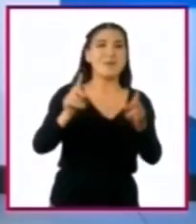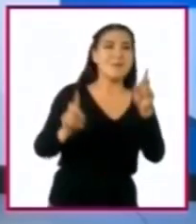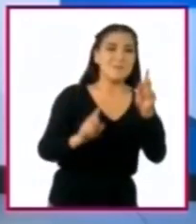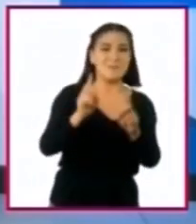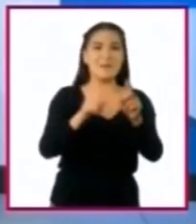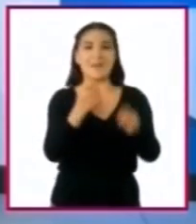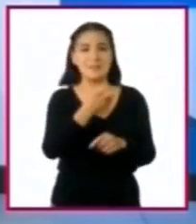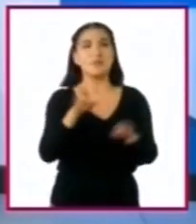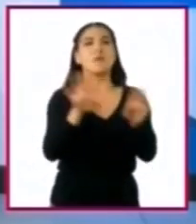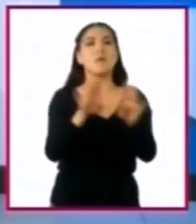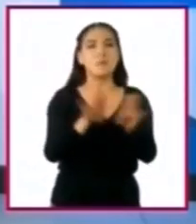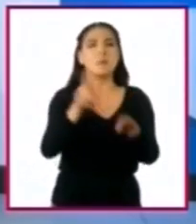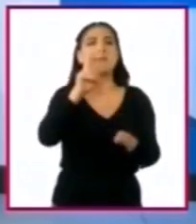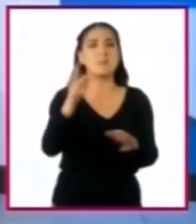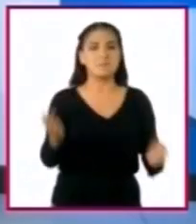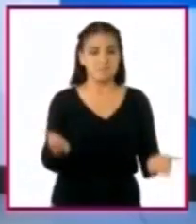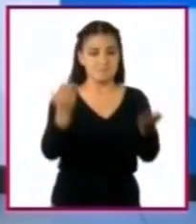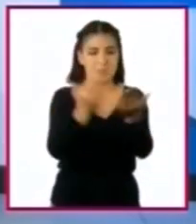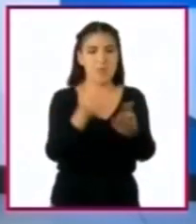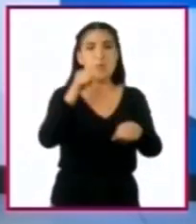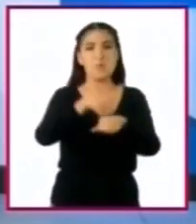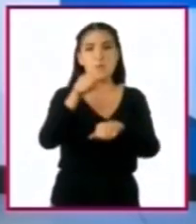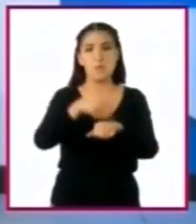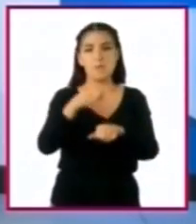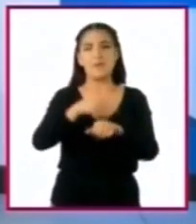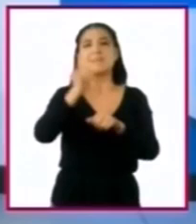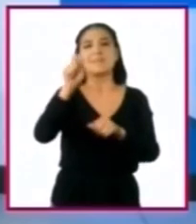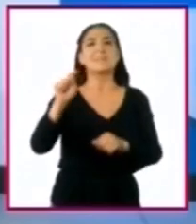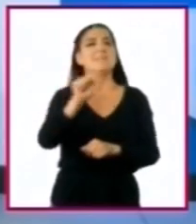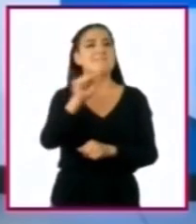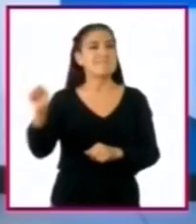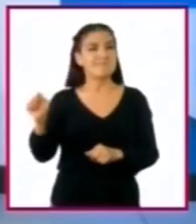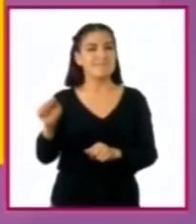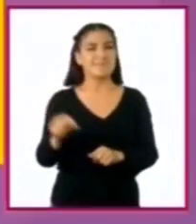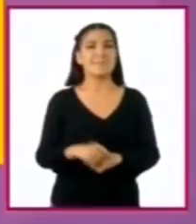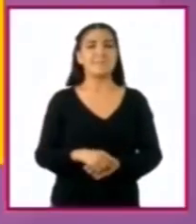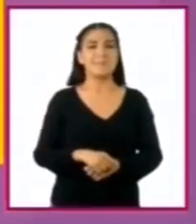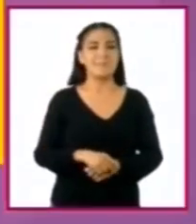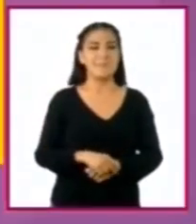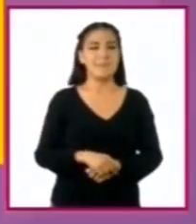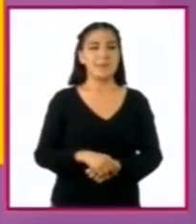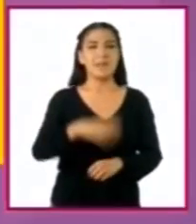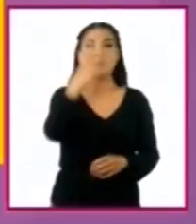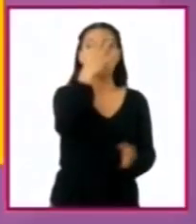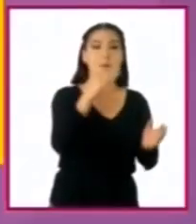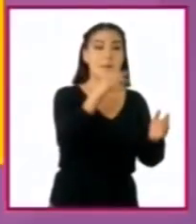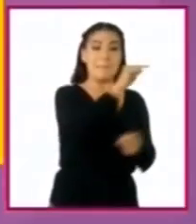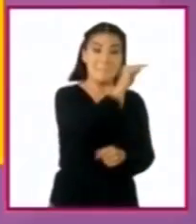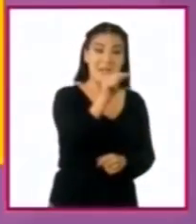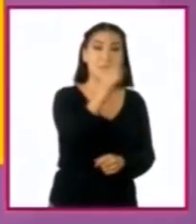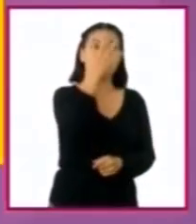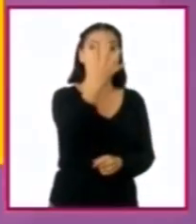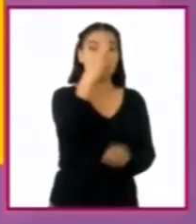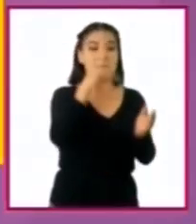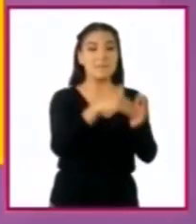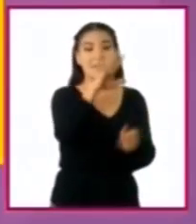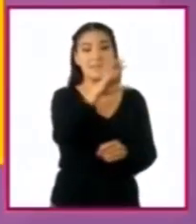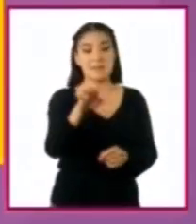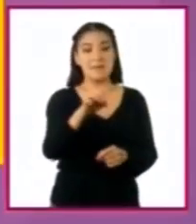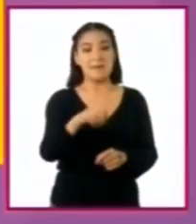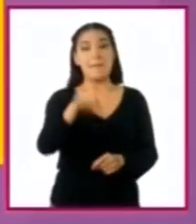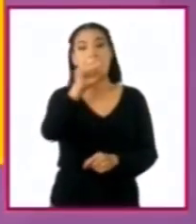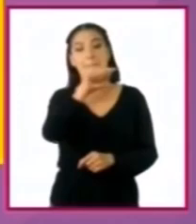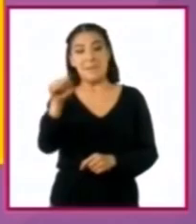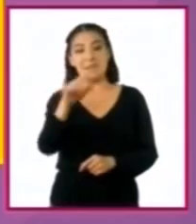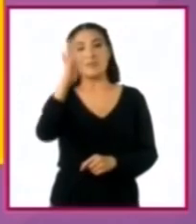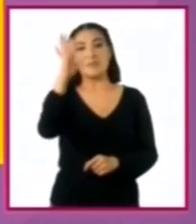pueden representarse como números negativos, es decir, menos 4,500 y menos